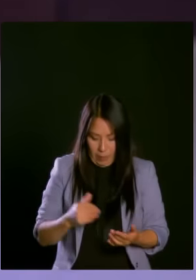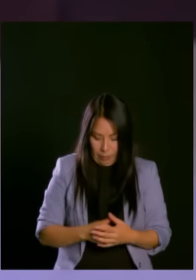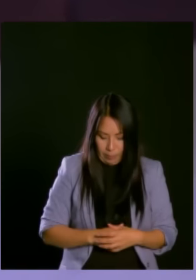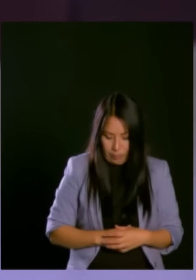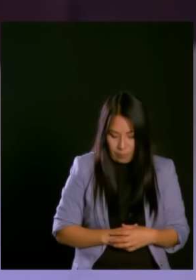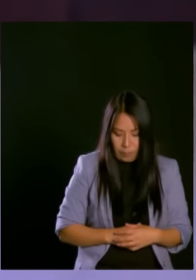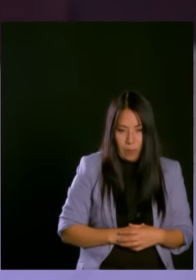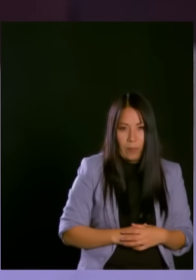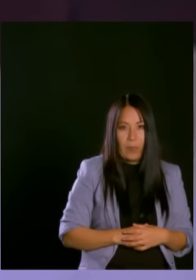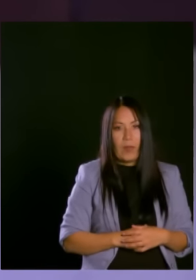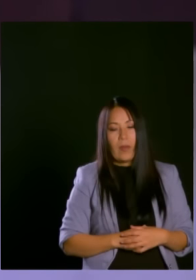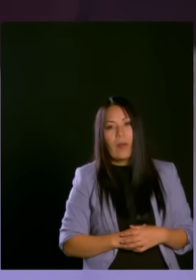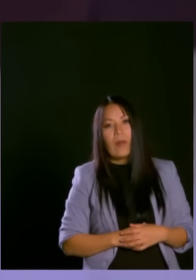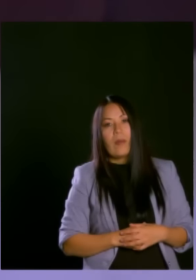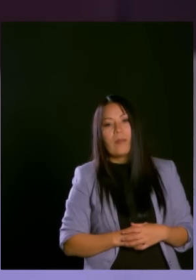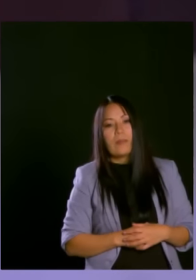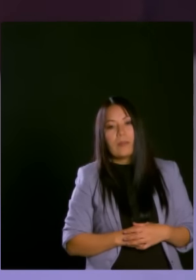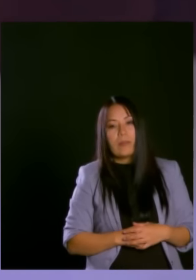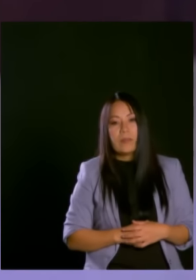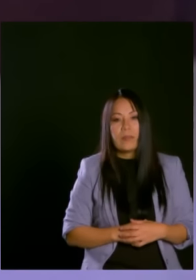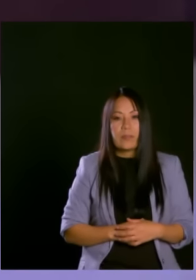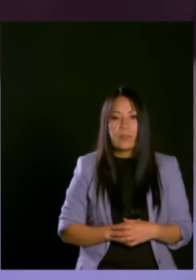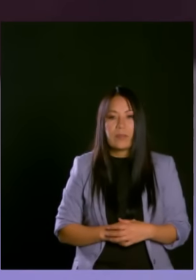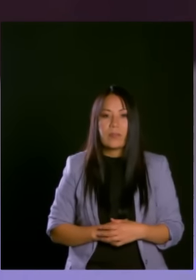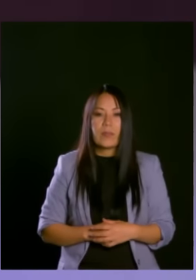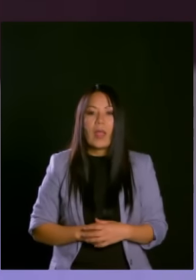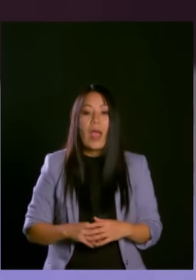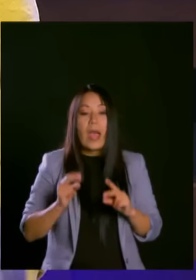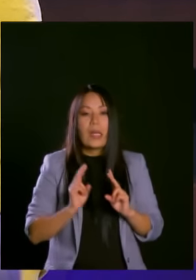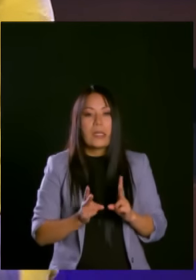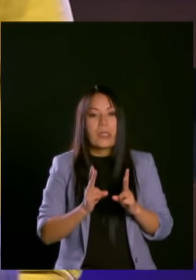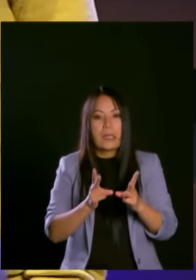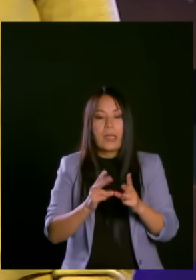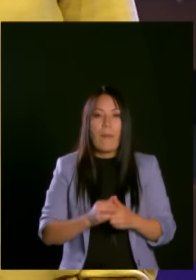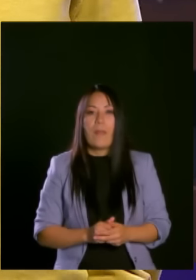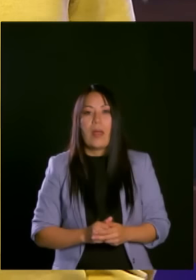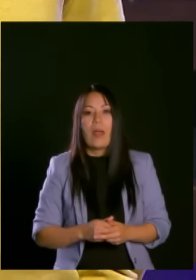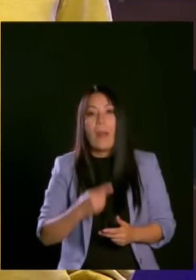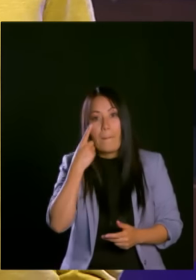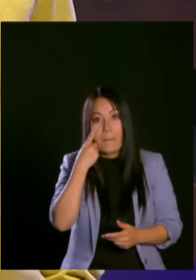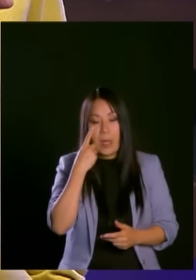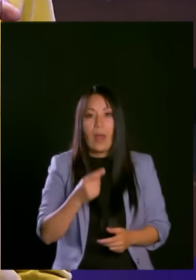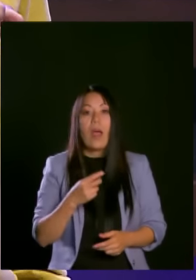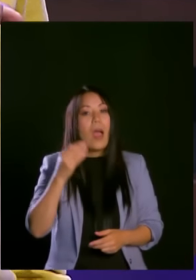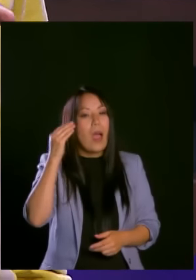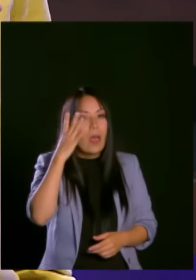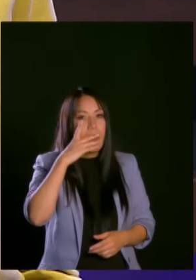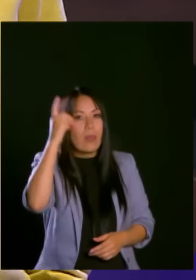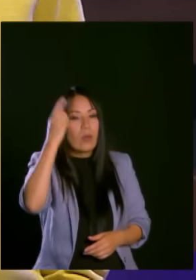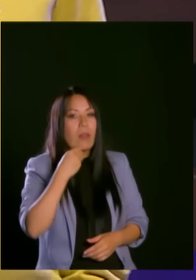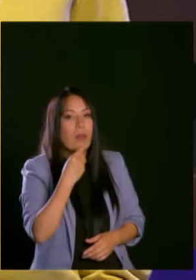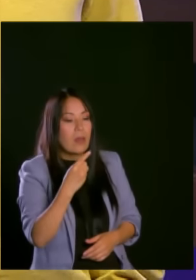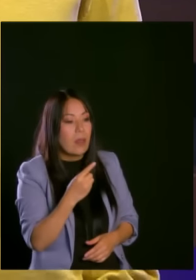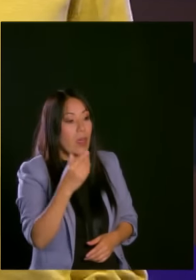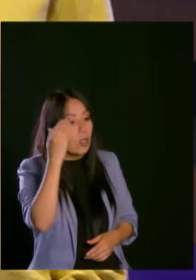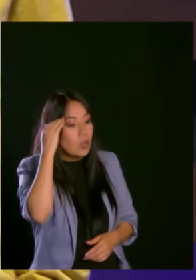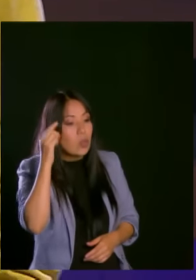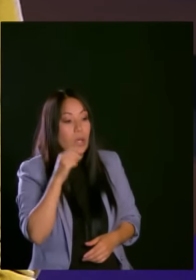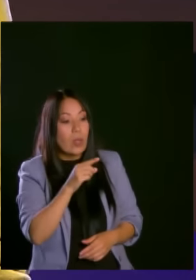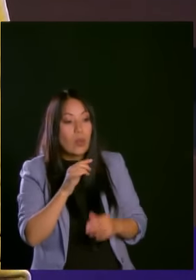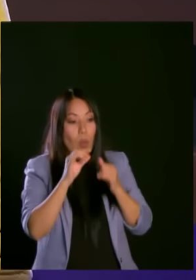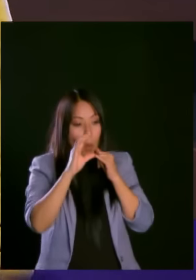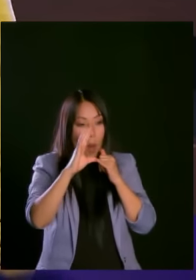Dice: no se apartará de tu boca. Es decir, Josué, yo sé que la palabra está en tu boca. Sé que hablas